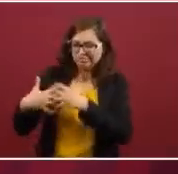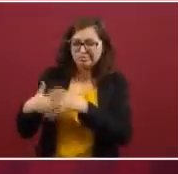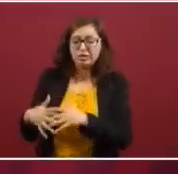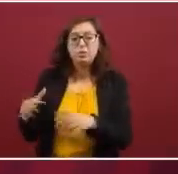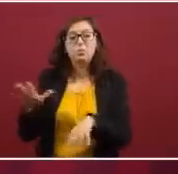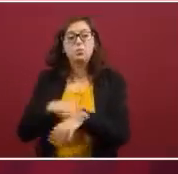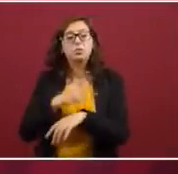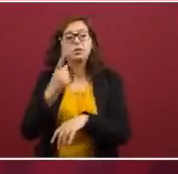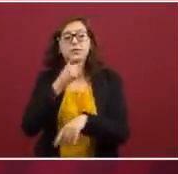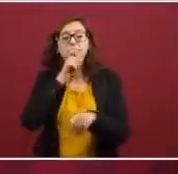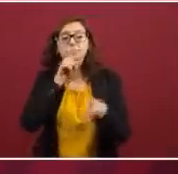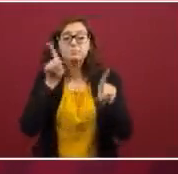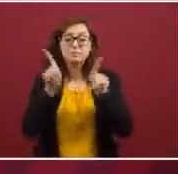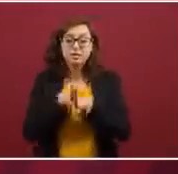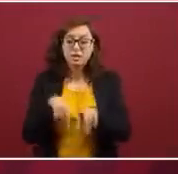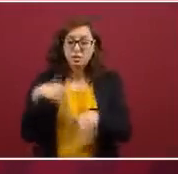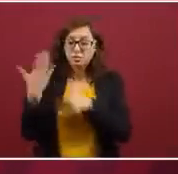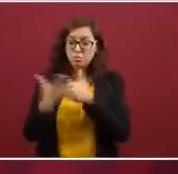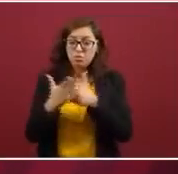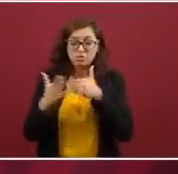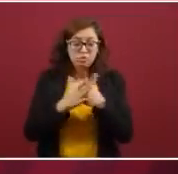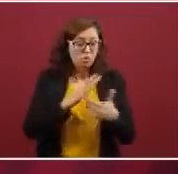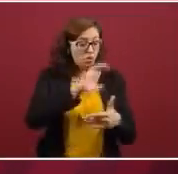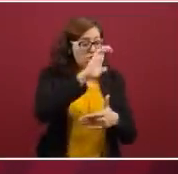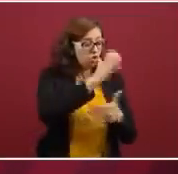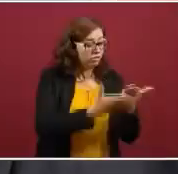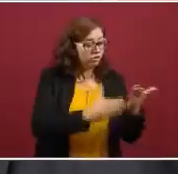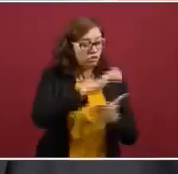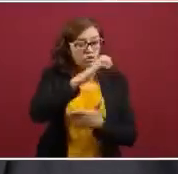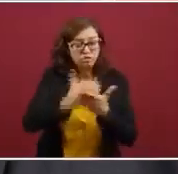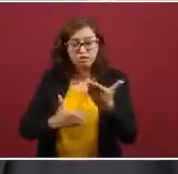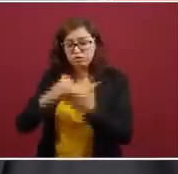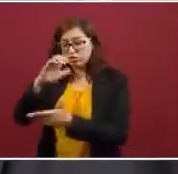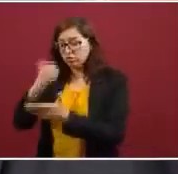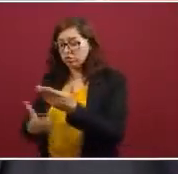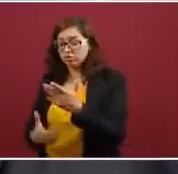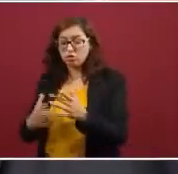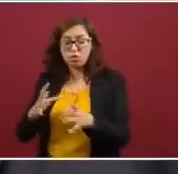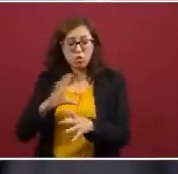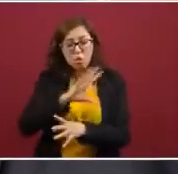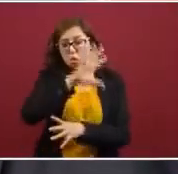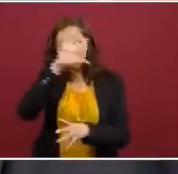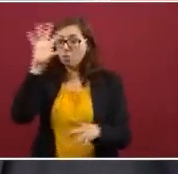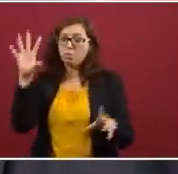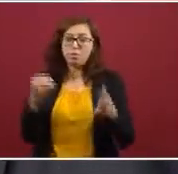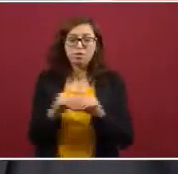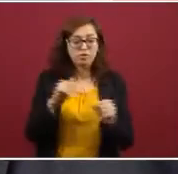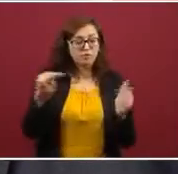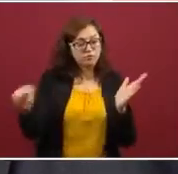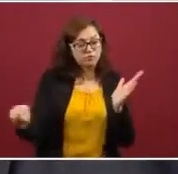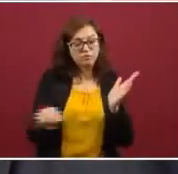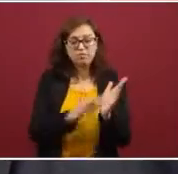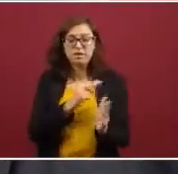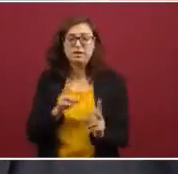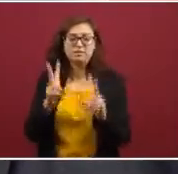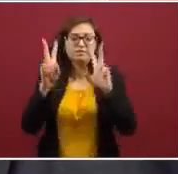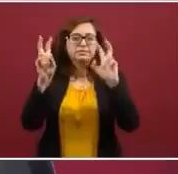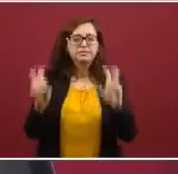firmar todos los contratos de exploración y de